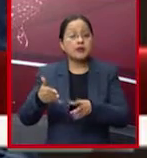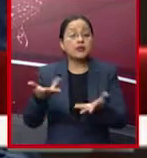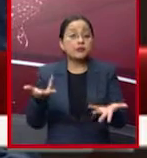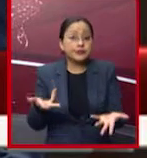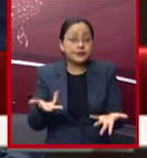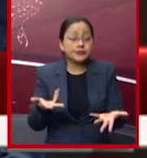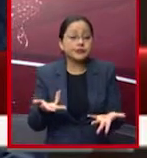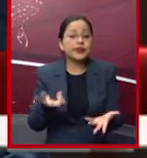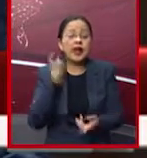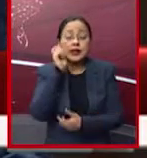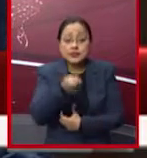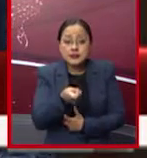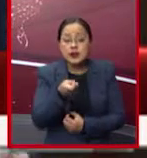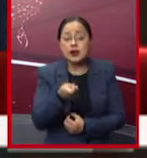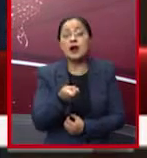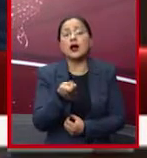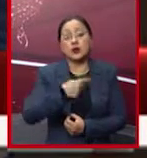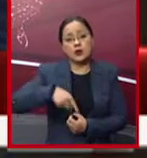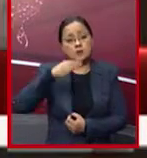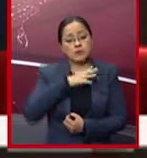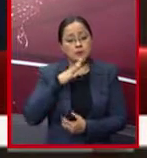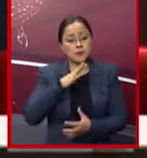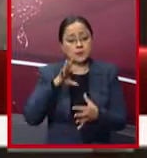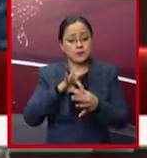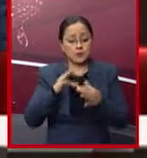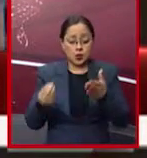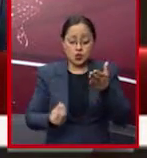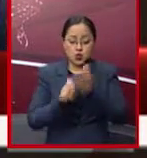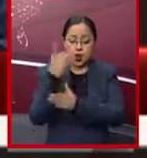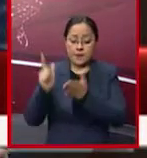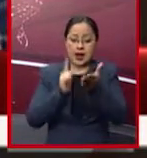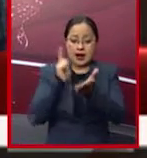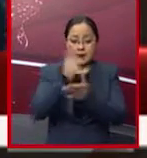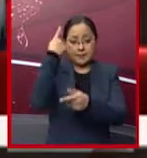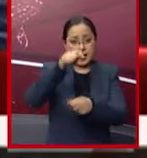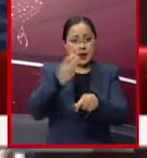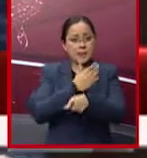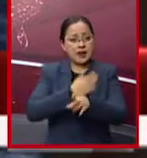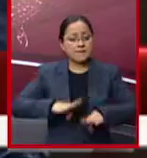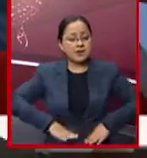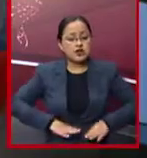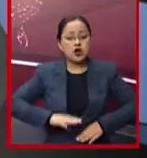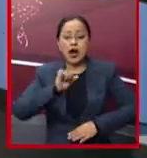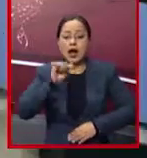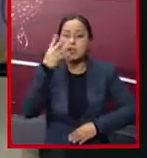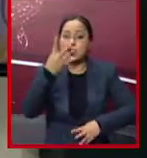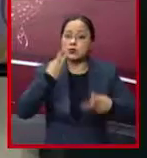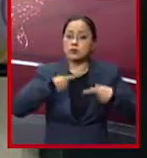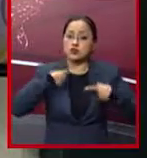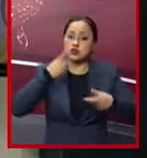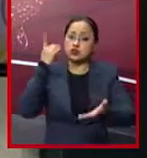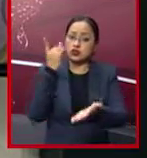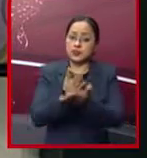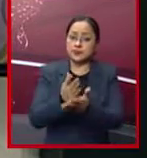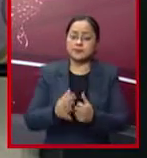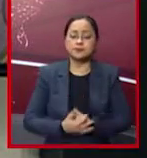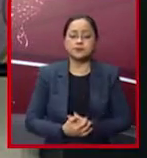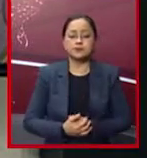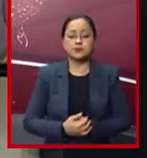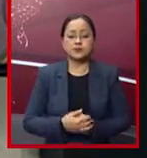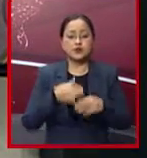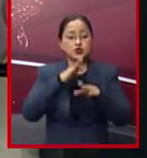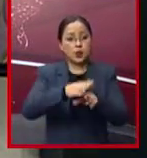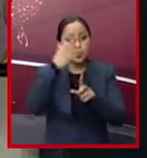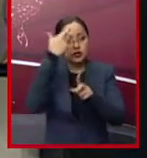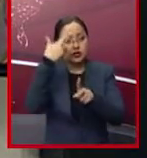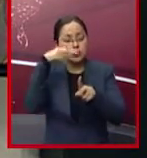Es decir, vamos a hacer una ley para beneficiar a 4 personas. En el apartado de fundamentación de los